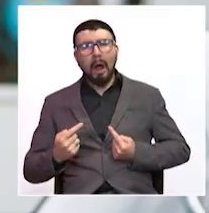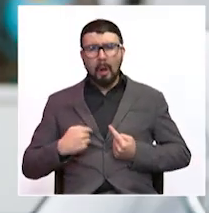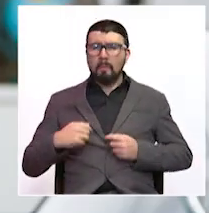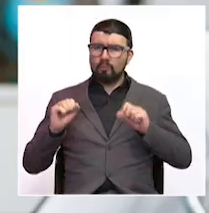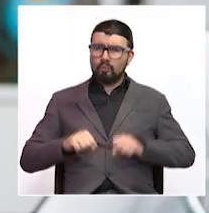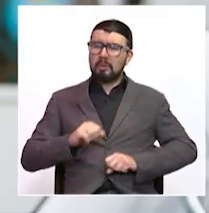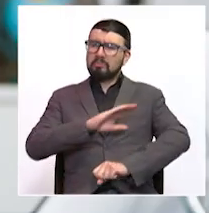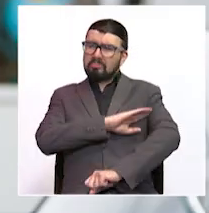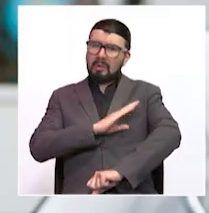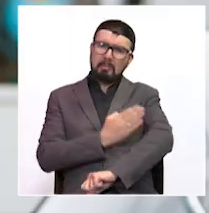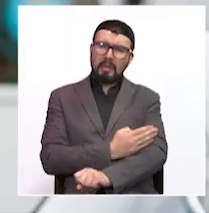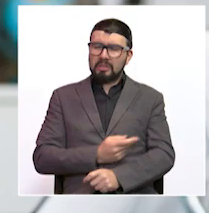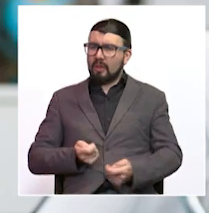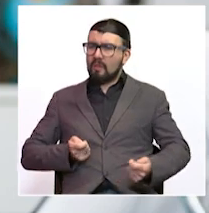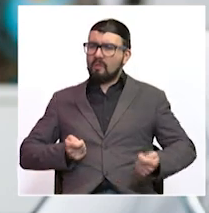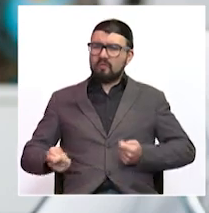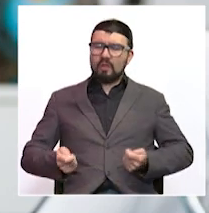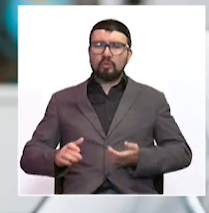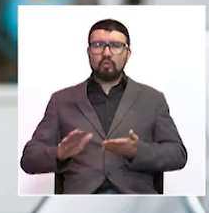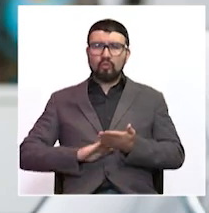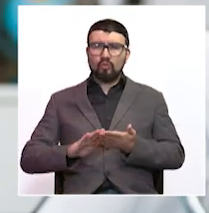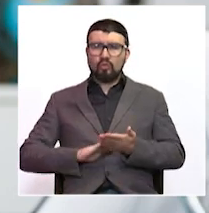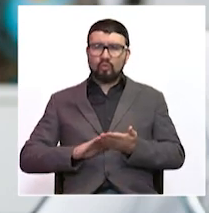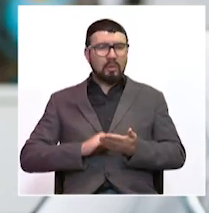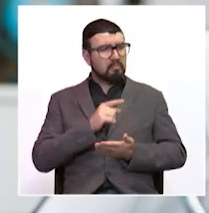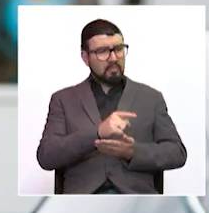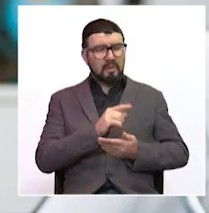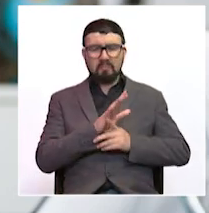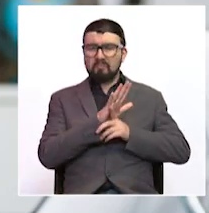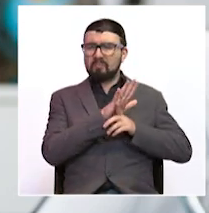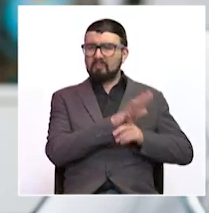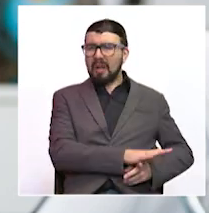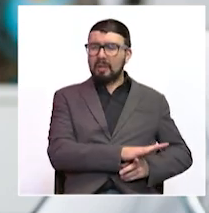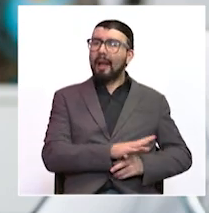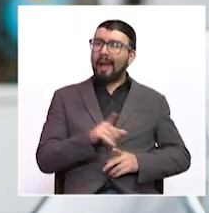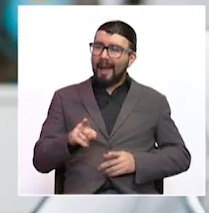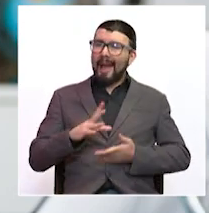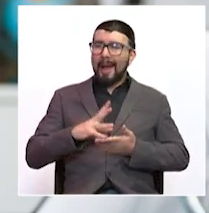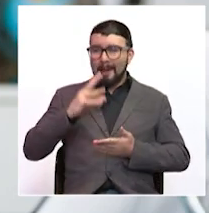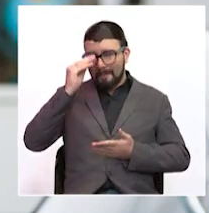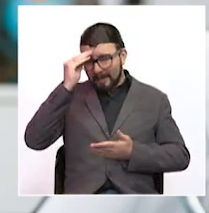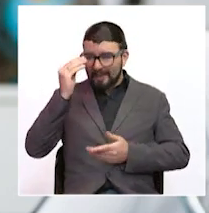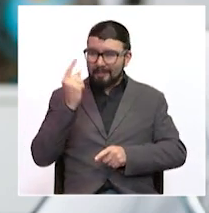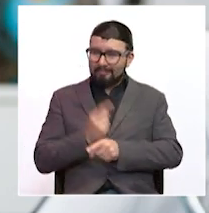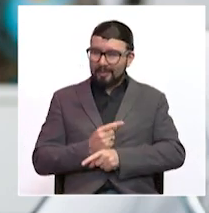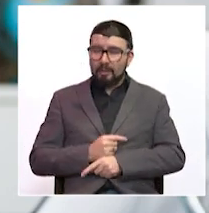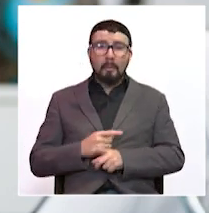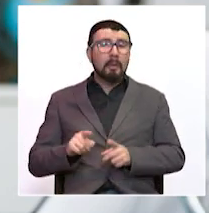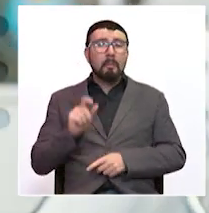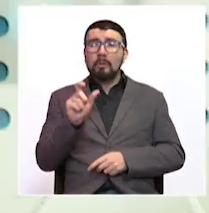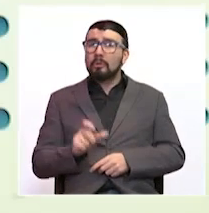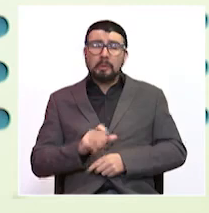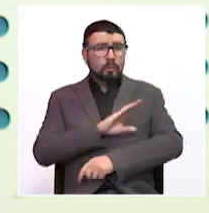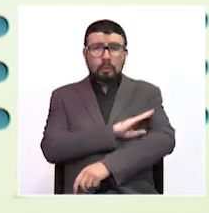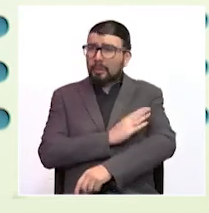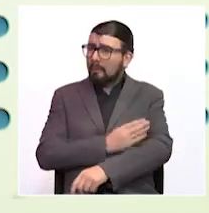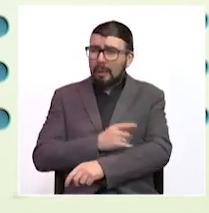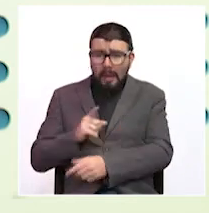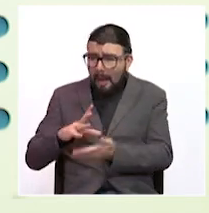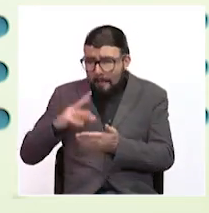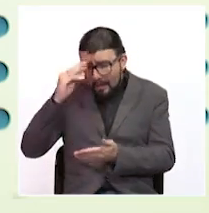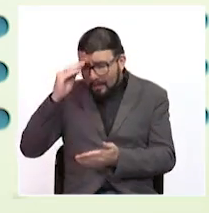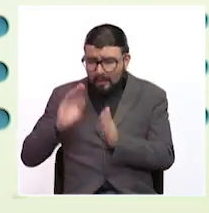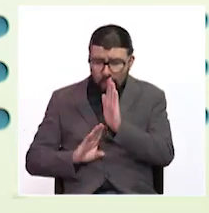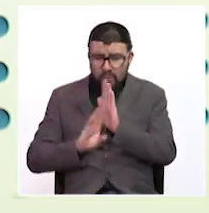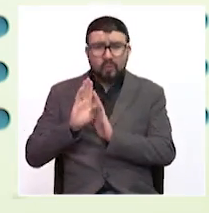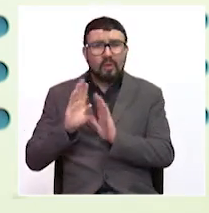la capacidad de superarlas y de aprender de ellas pero si la persona no es capaz de aprender y superar